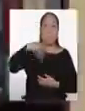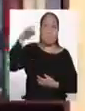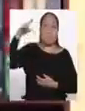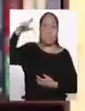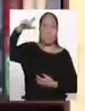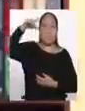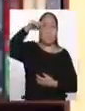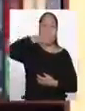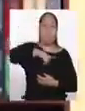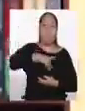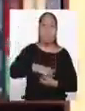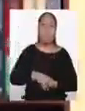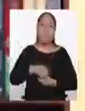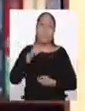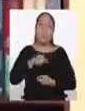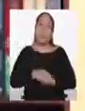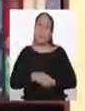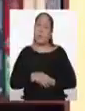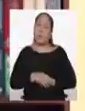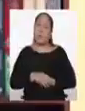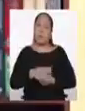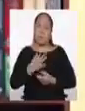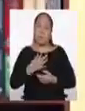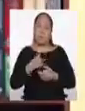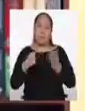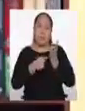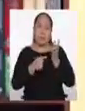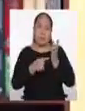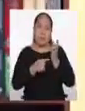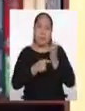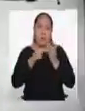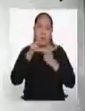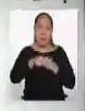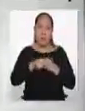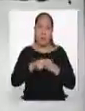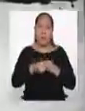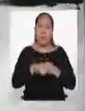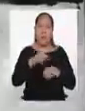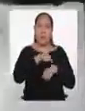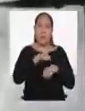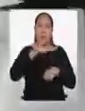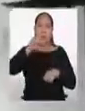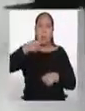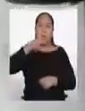Estas tropas estaban con lo más moderno de la tecnología de esa época, del año 41.